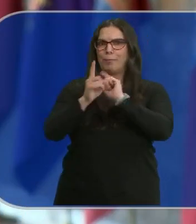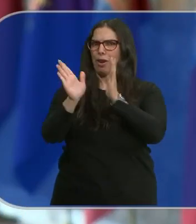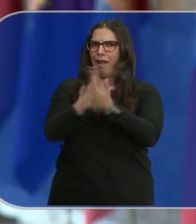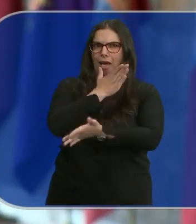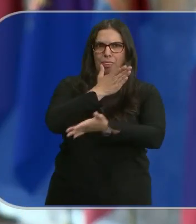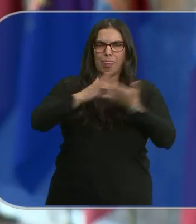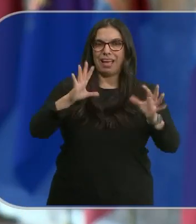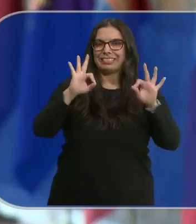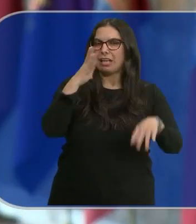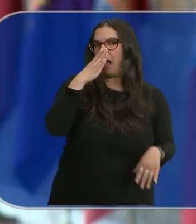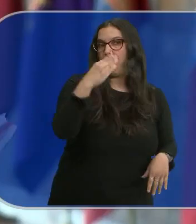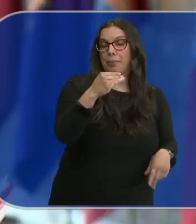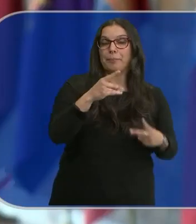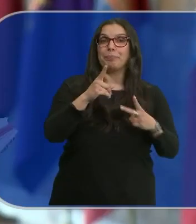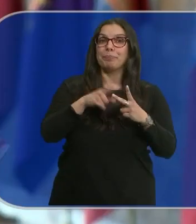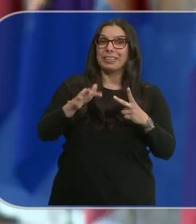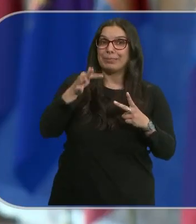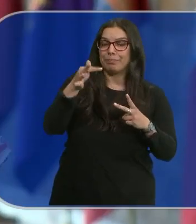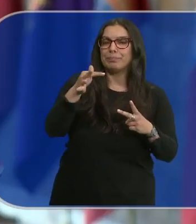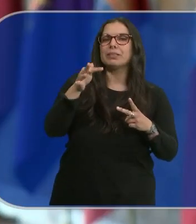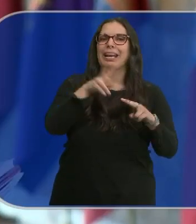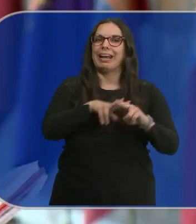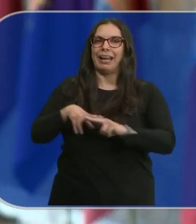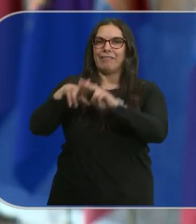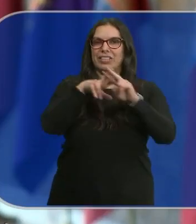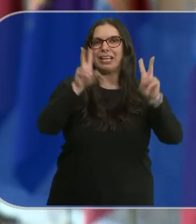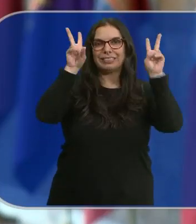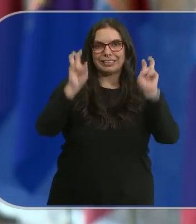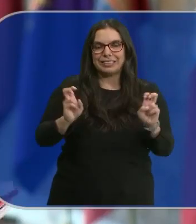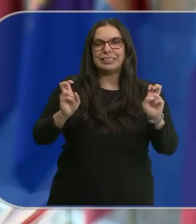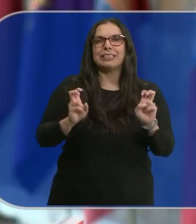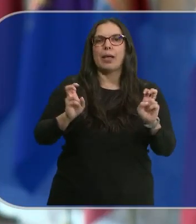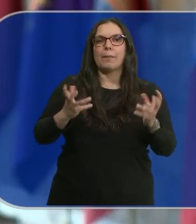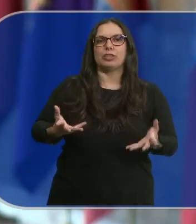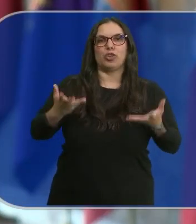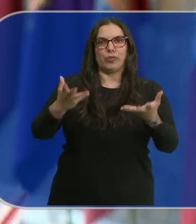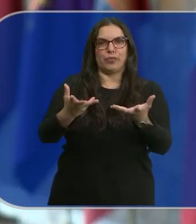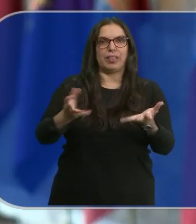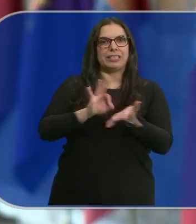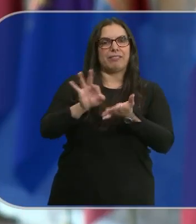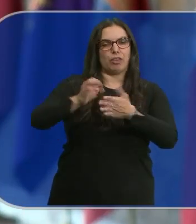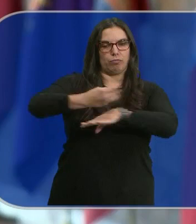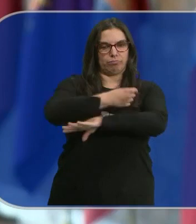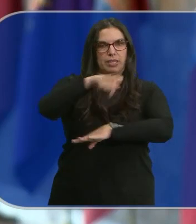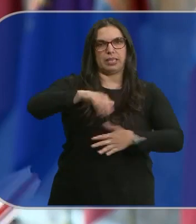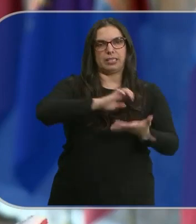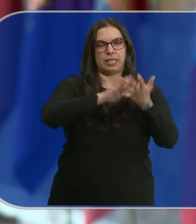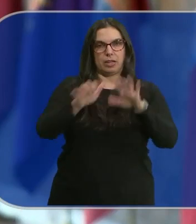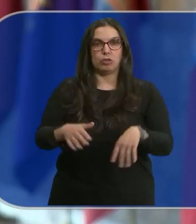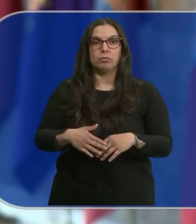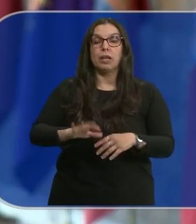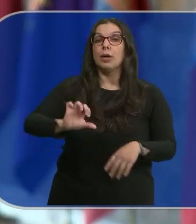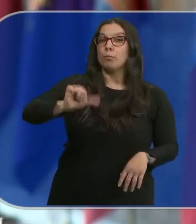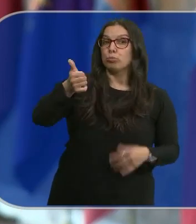la línea de alta velocidad y que además se revisen cuestiones referentes a las prestaciones ferroviarias en Castilla y León. Sí que ha